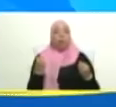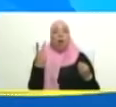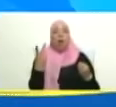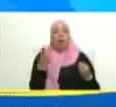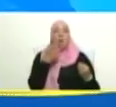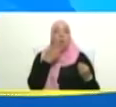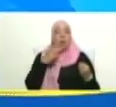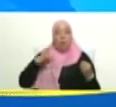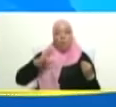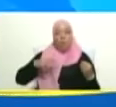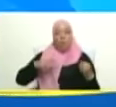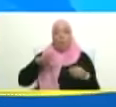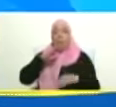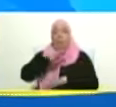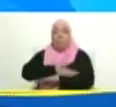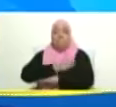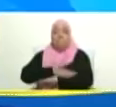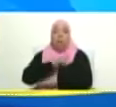inapropiadas,